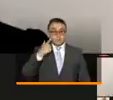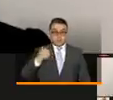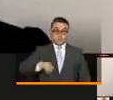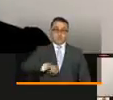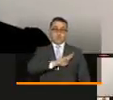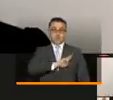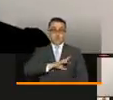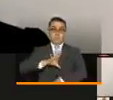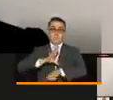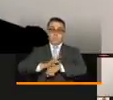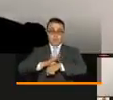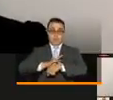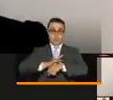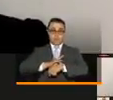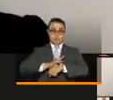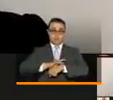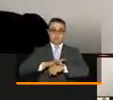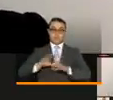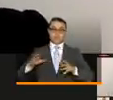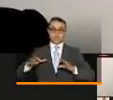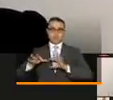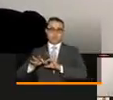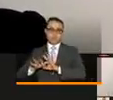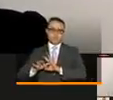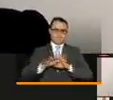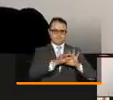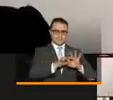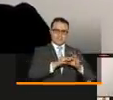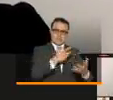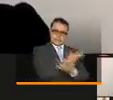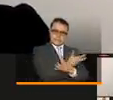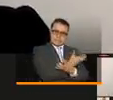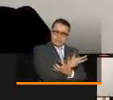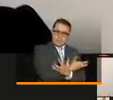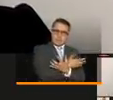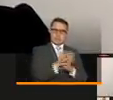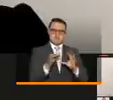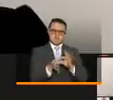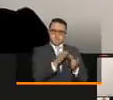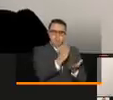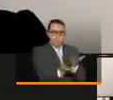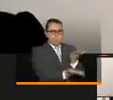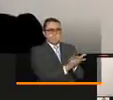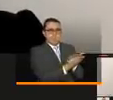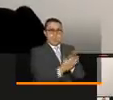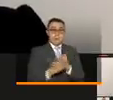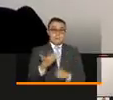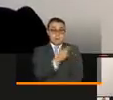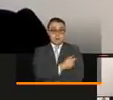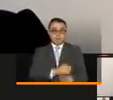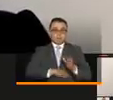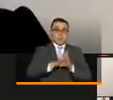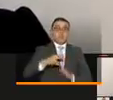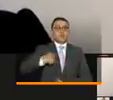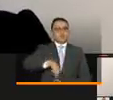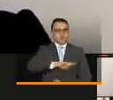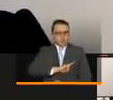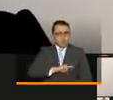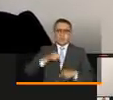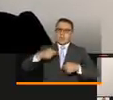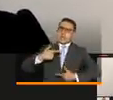salud, que estamos de la mano pues de todo lo que es la parte científica, todo el soporte científico, el desarrollo de estas vacunas, luchamos para